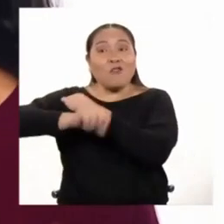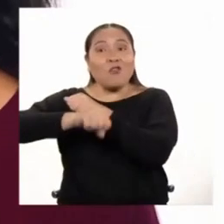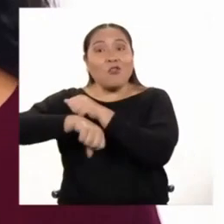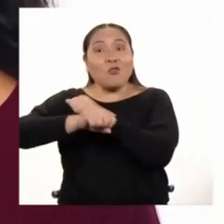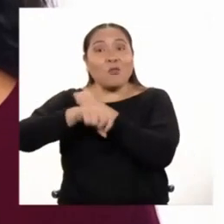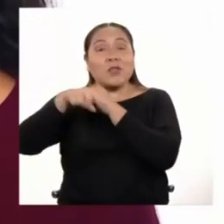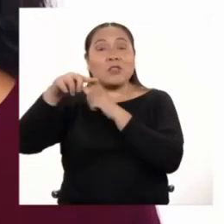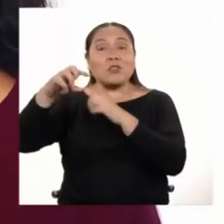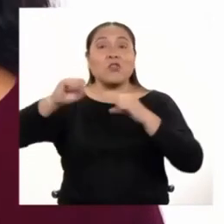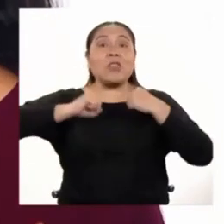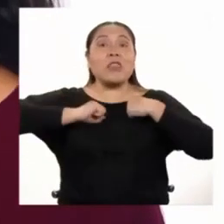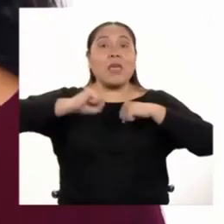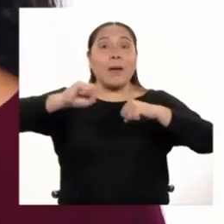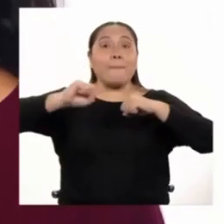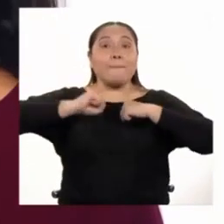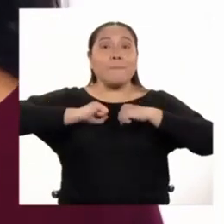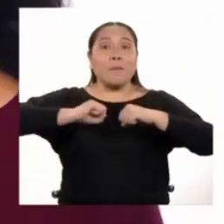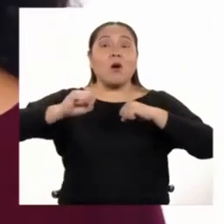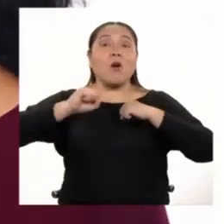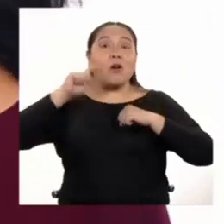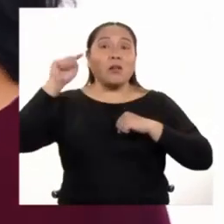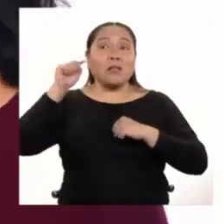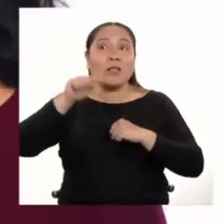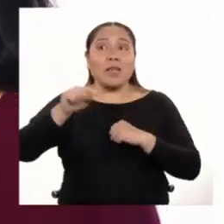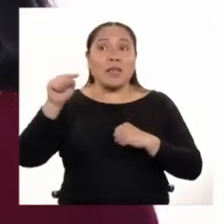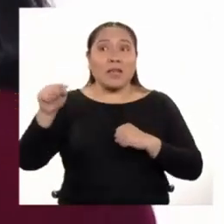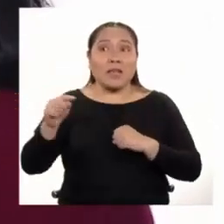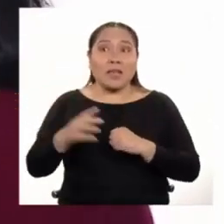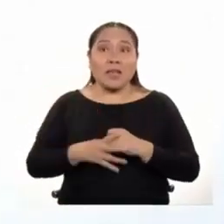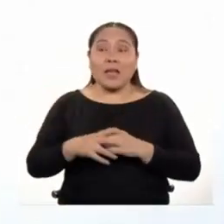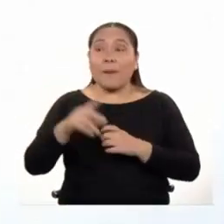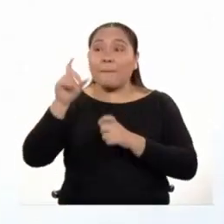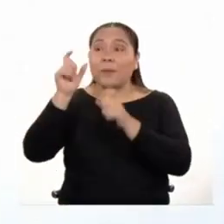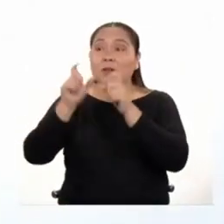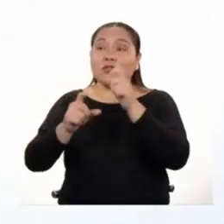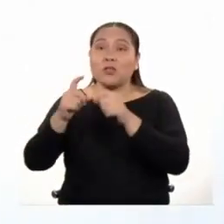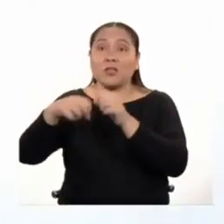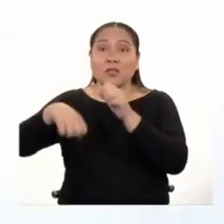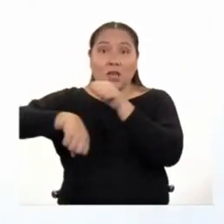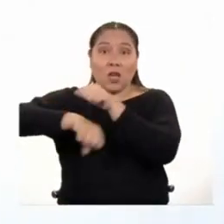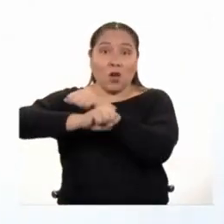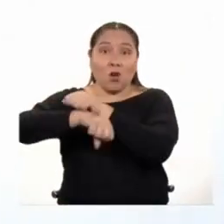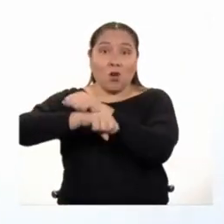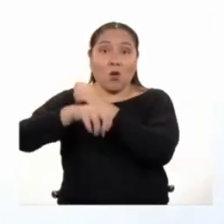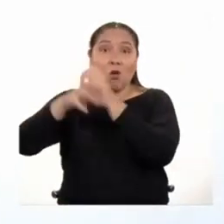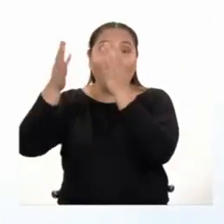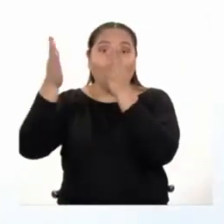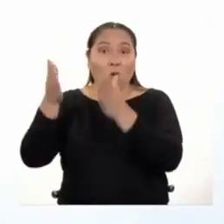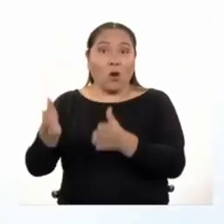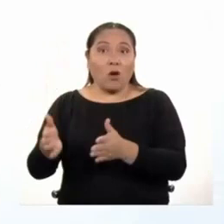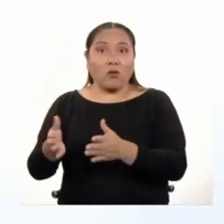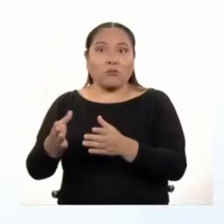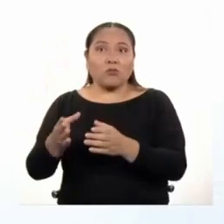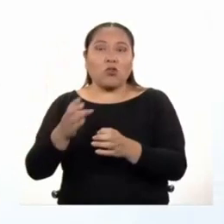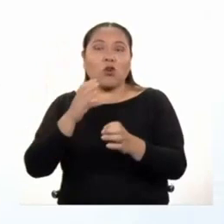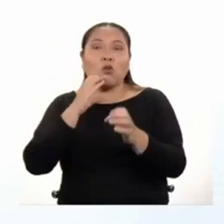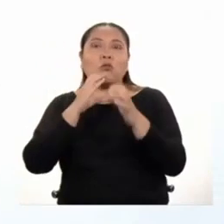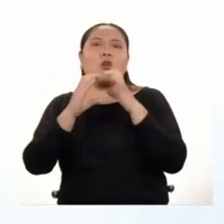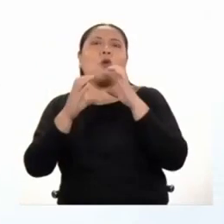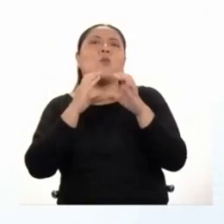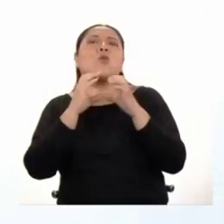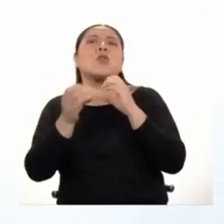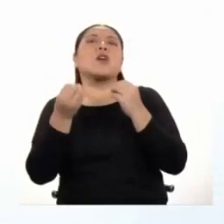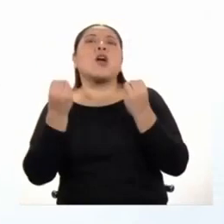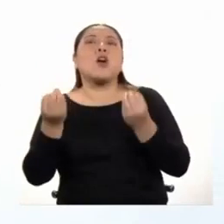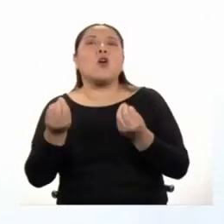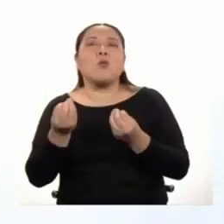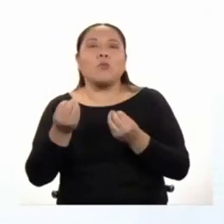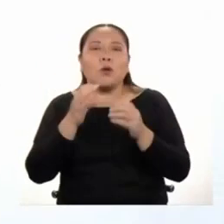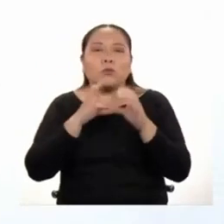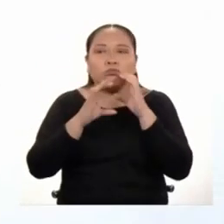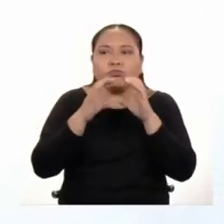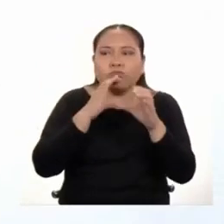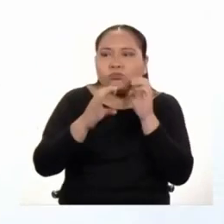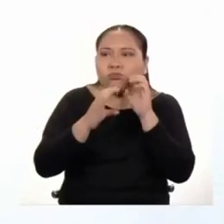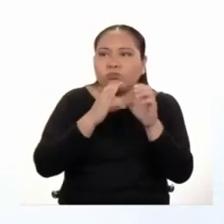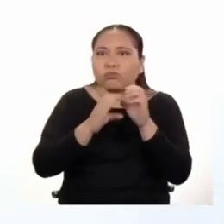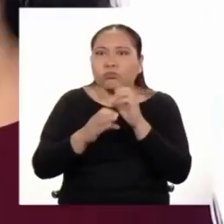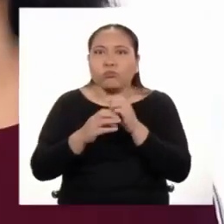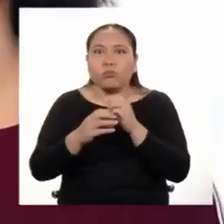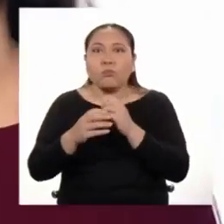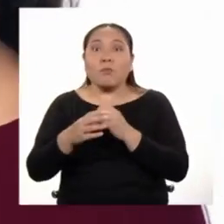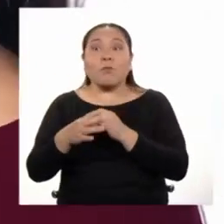un deporte en el que las y los jugadores se comunican entre sí en la cancha para tomar las mejores